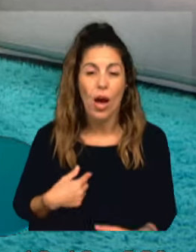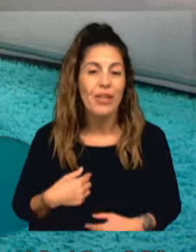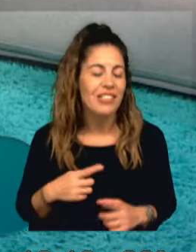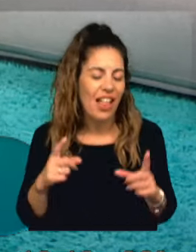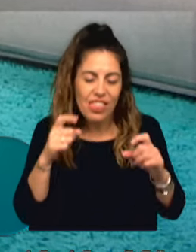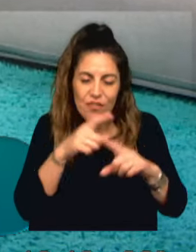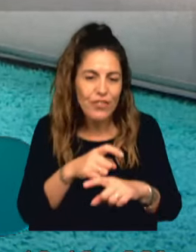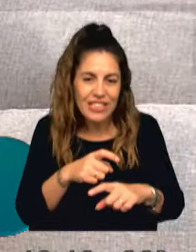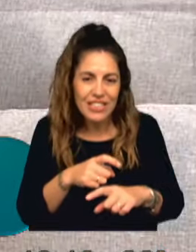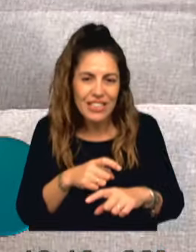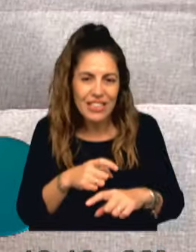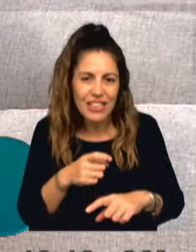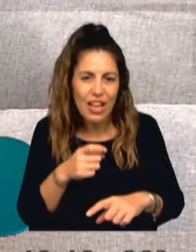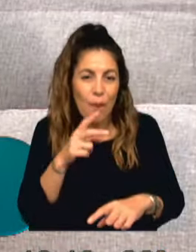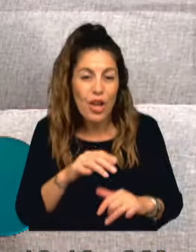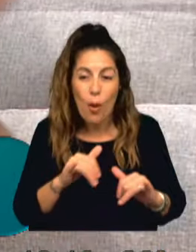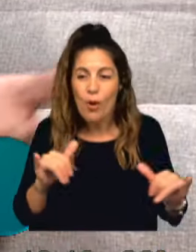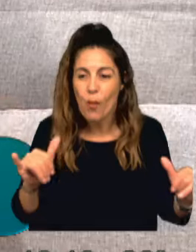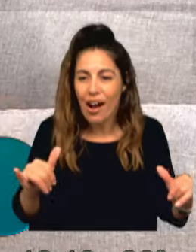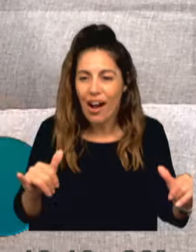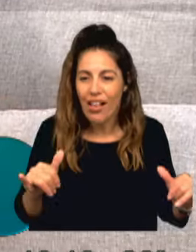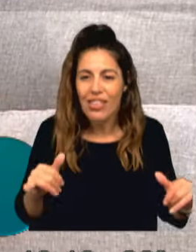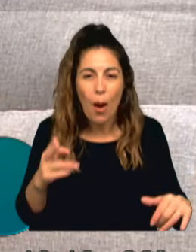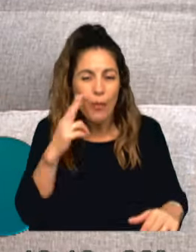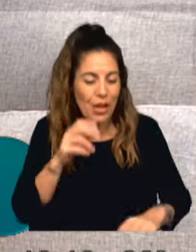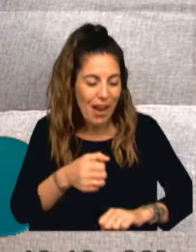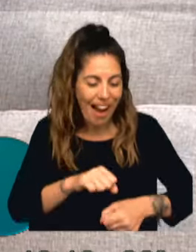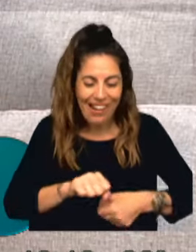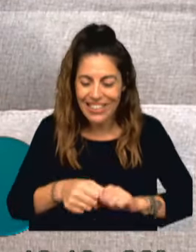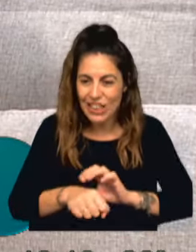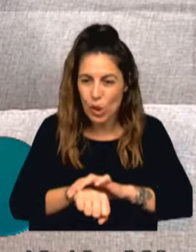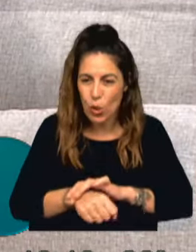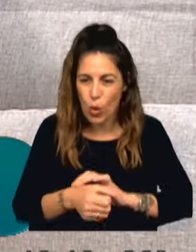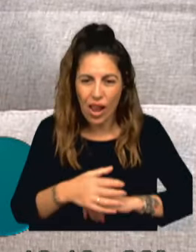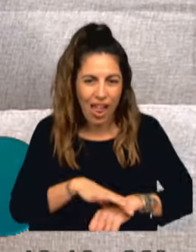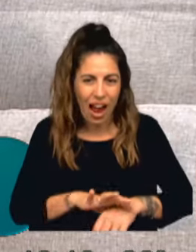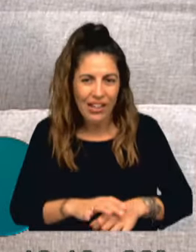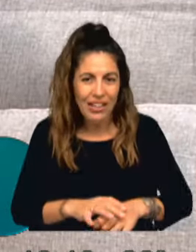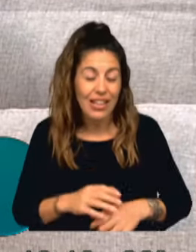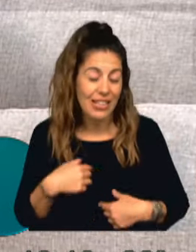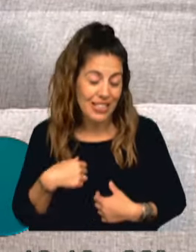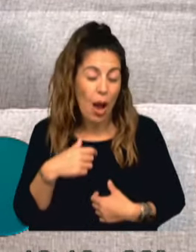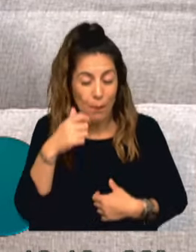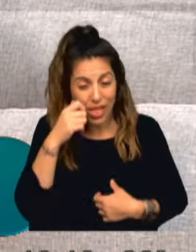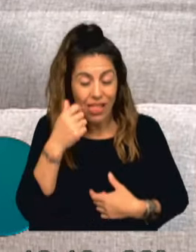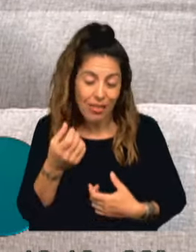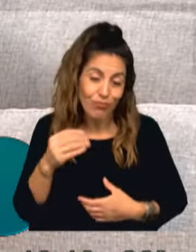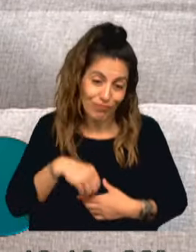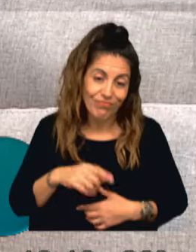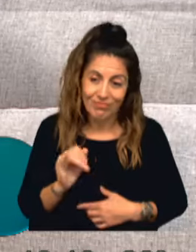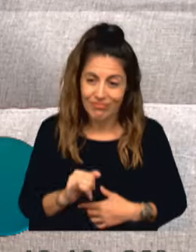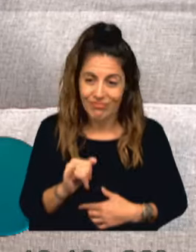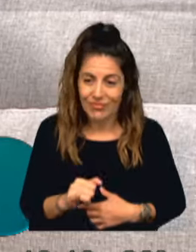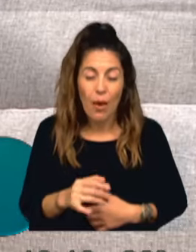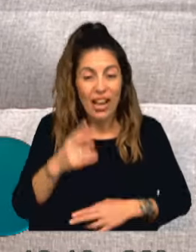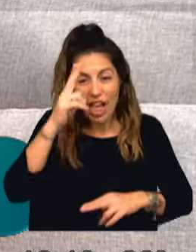mucho no veo propagandas de bueno problemas articulares qué sé yo y ya el margen de edad me comprende porque en realidad